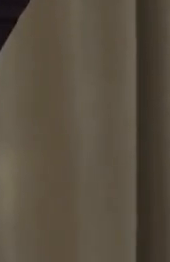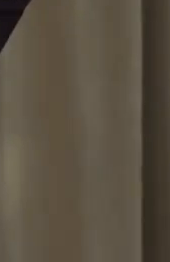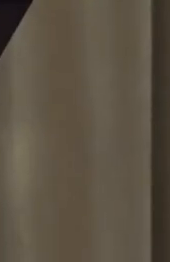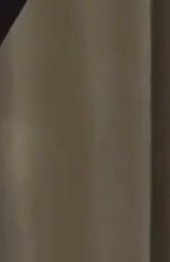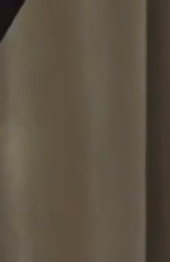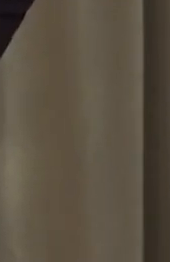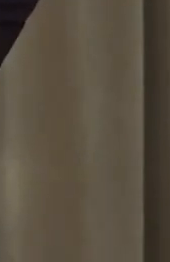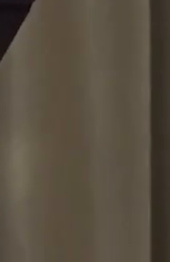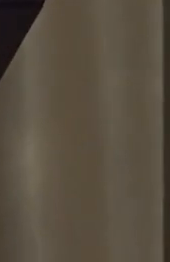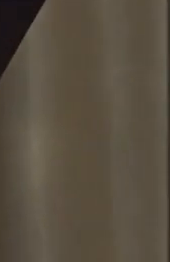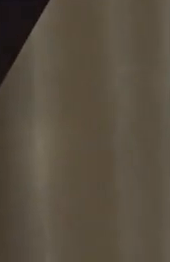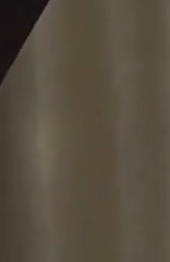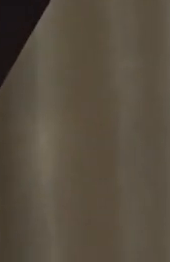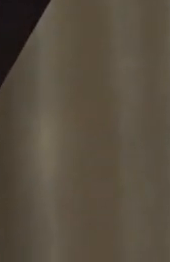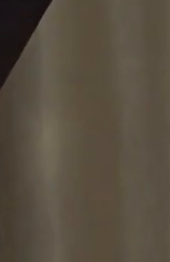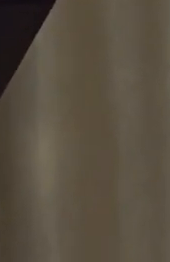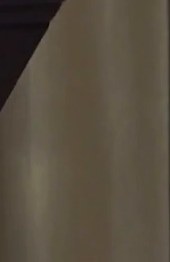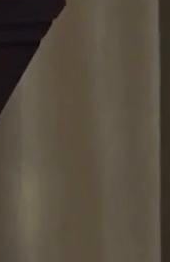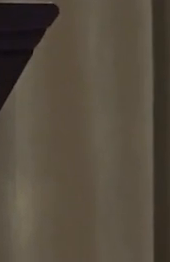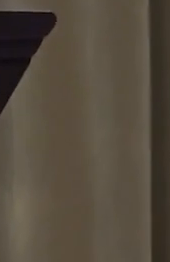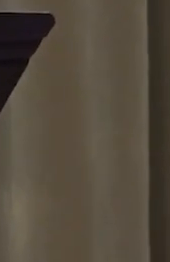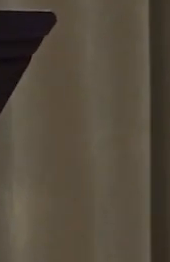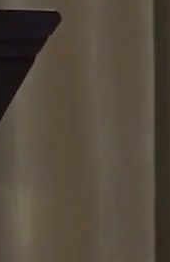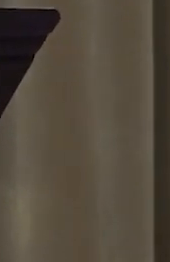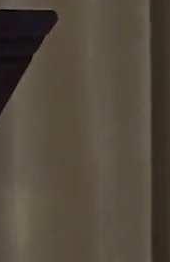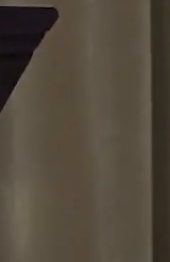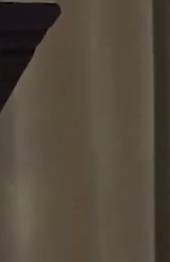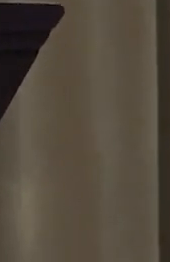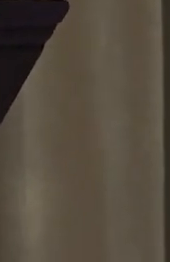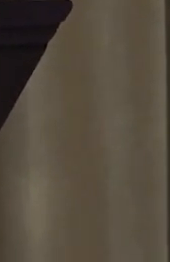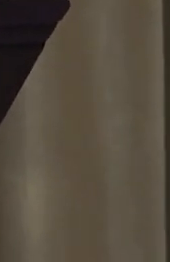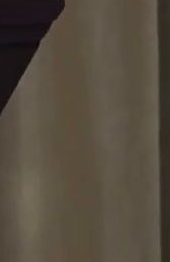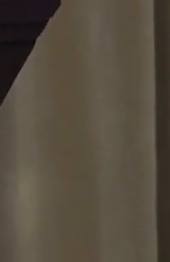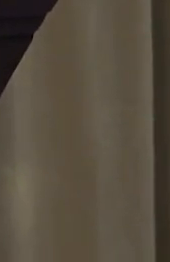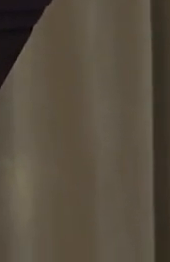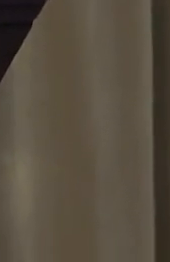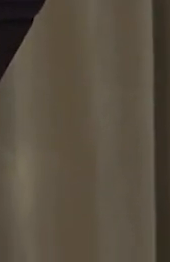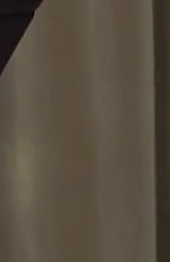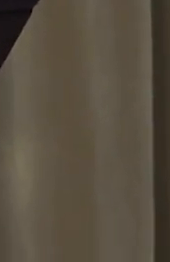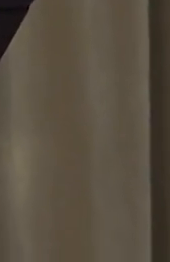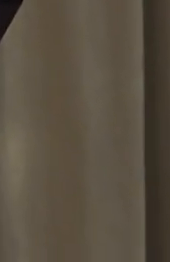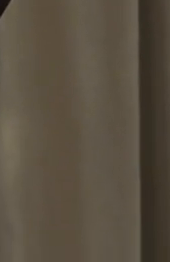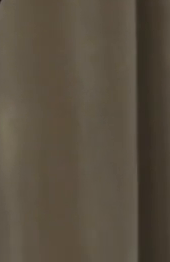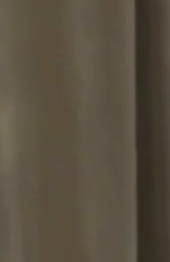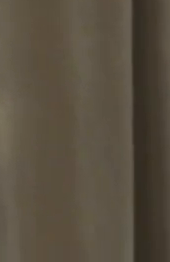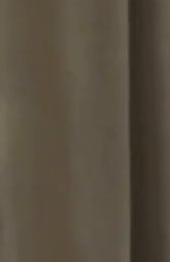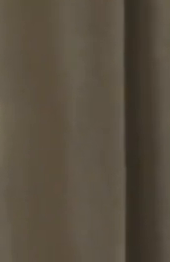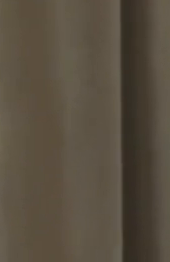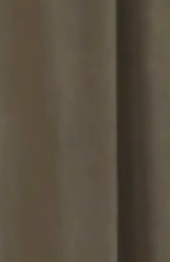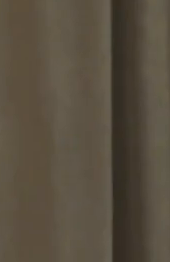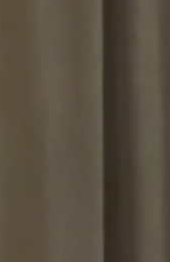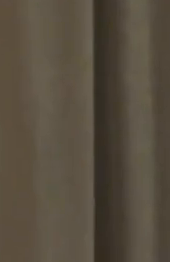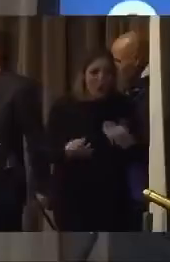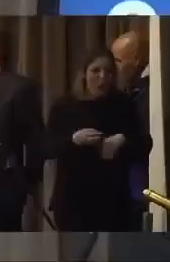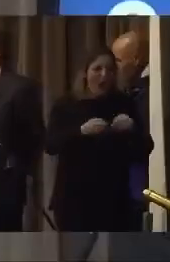humanos e incentivar la inversión privada. Descentralizar es dotar de recursos a las salas médicas que hoy en su mayoría están cerradas o con muy